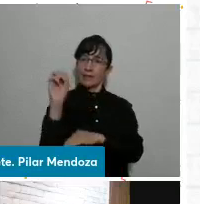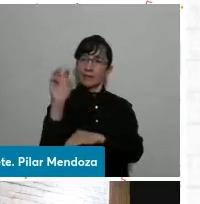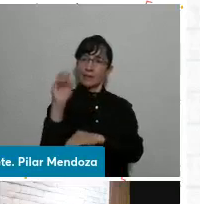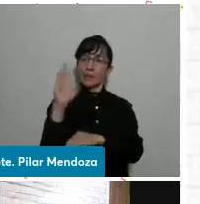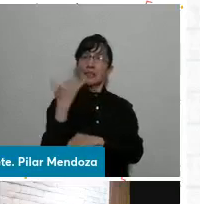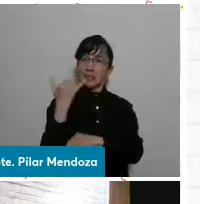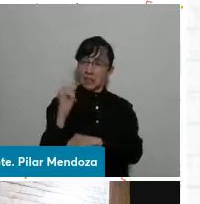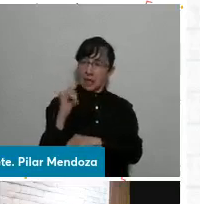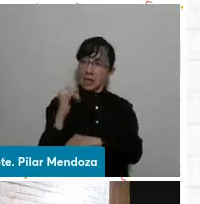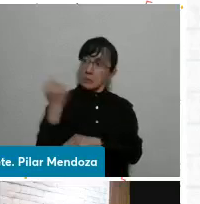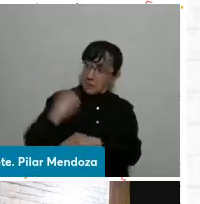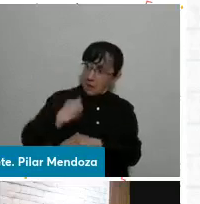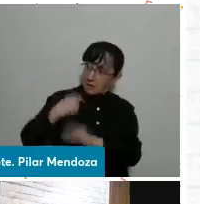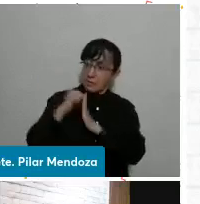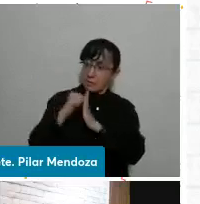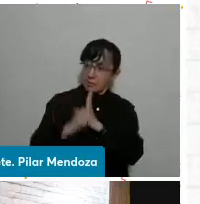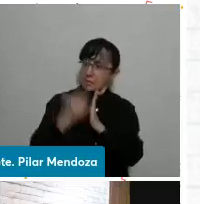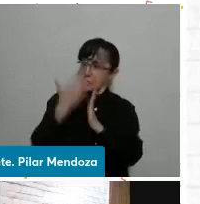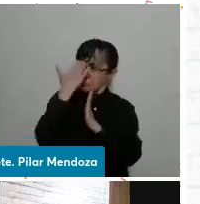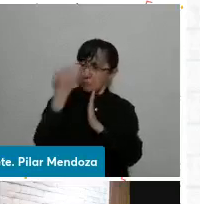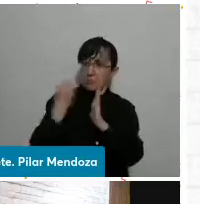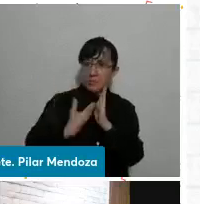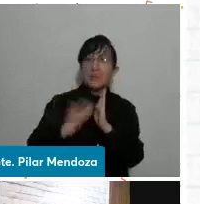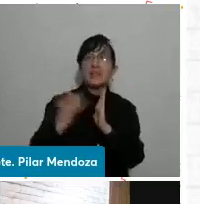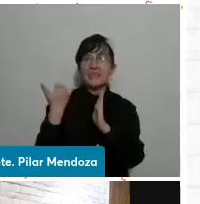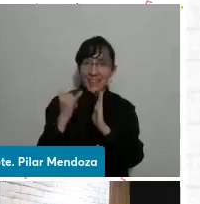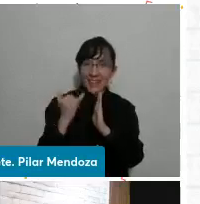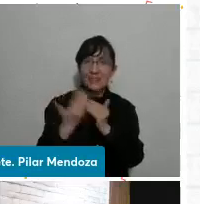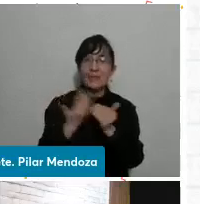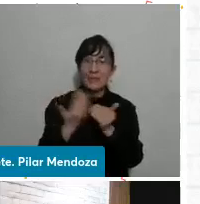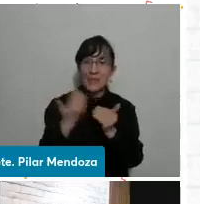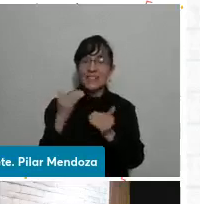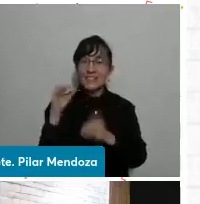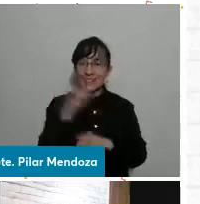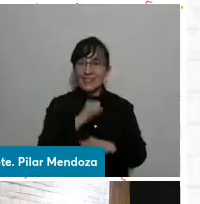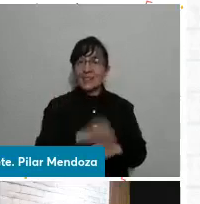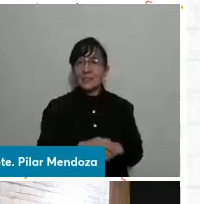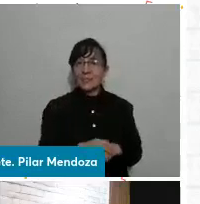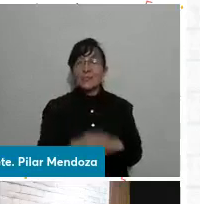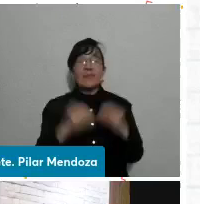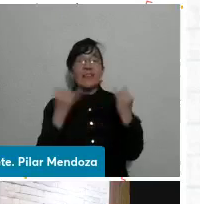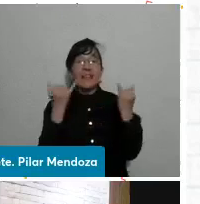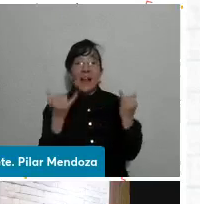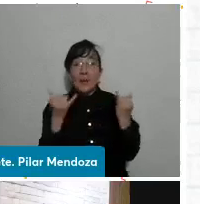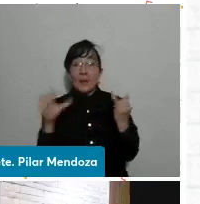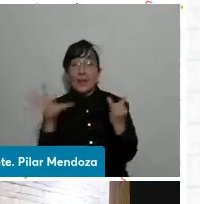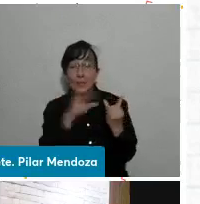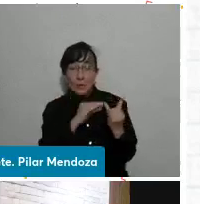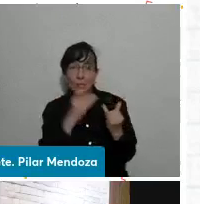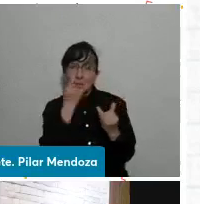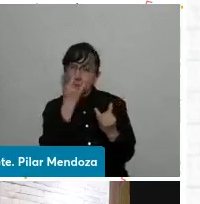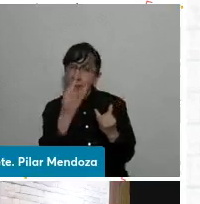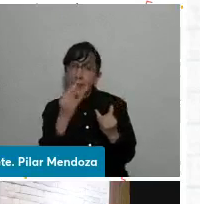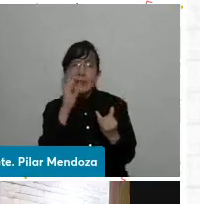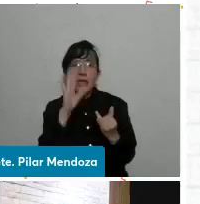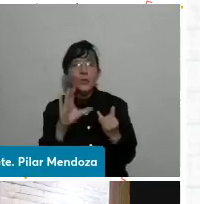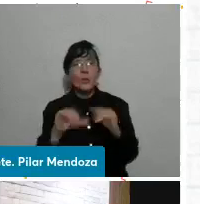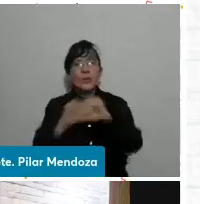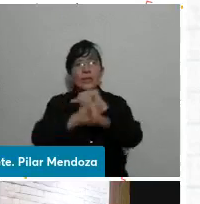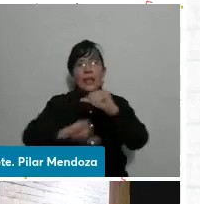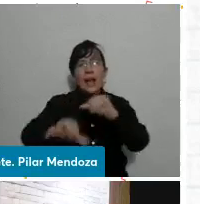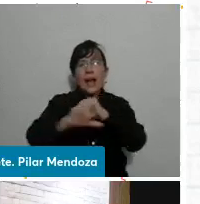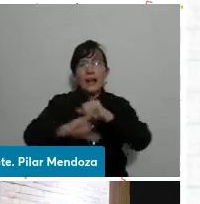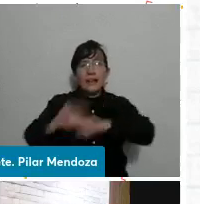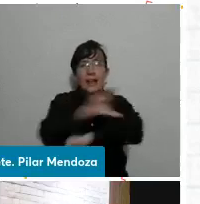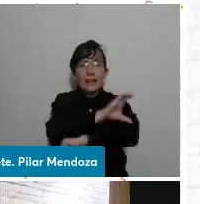pautas, indicaciones, instrucciones, y lo que nos interesa desde el área de informática, que conozcan y